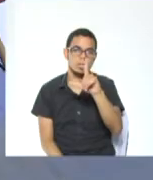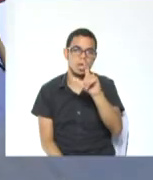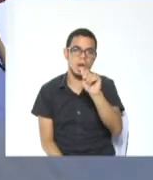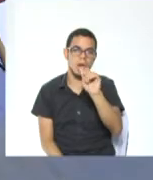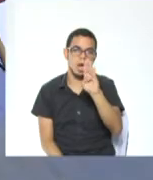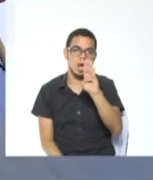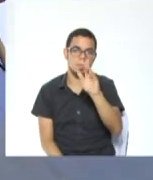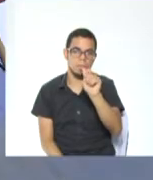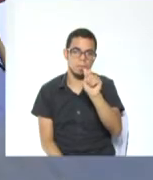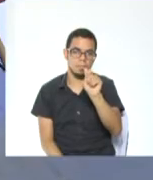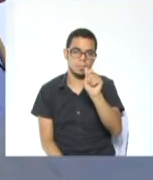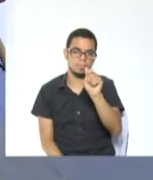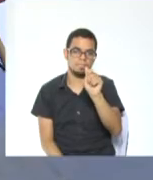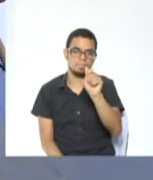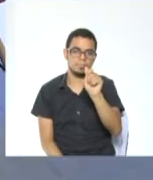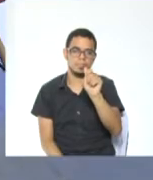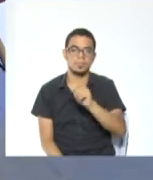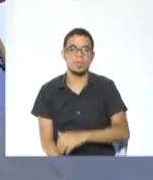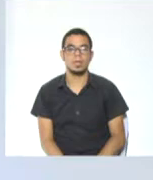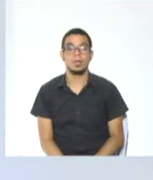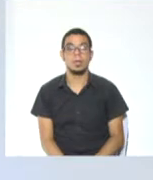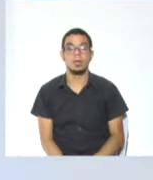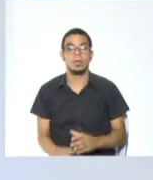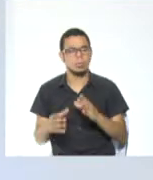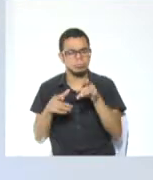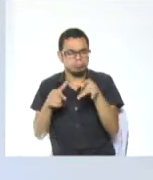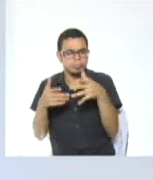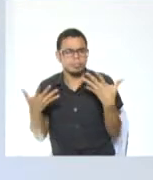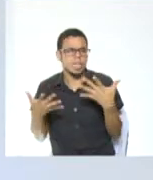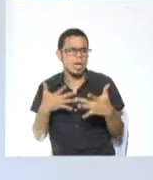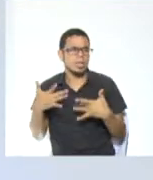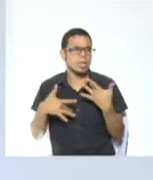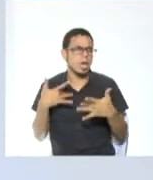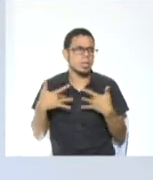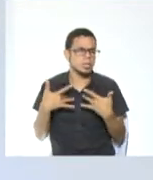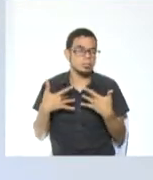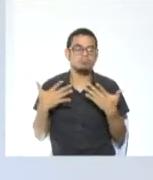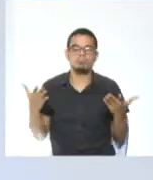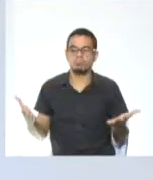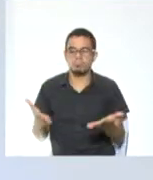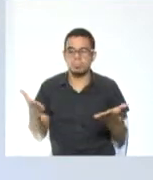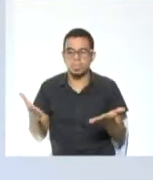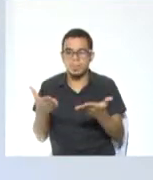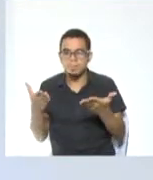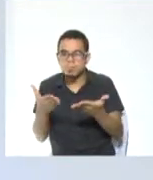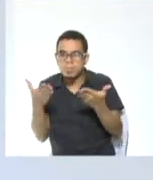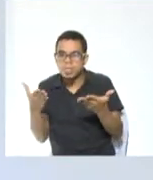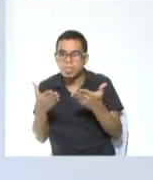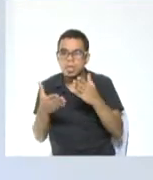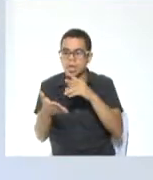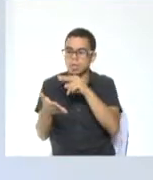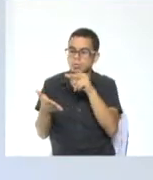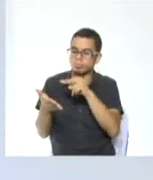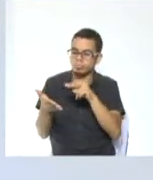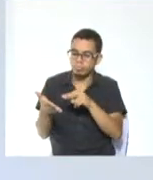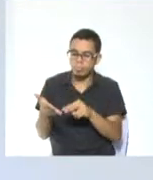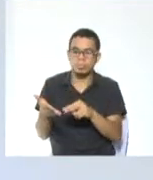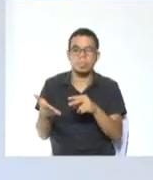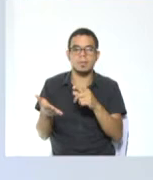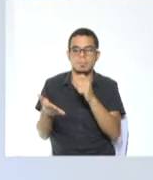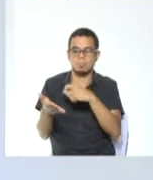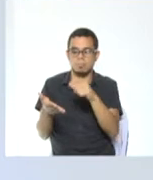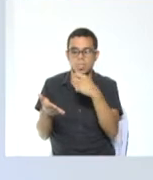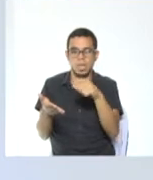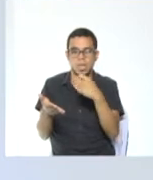trisílaba. Tenemos con este tipo de actividades podemos fomentar en nuestros niños y en nuestras niñas tanto